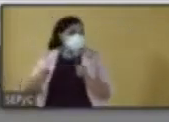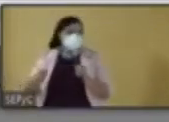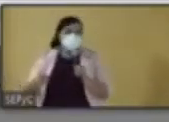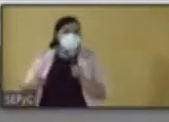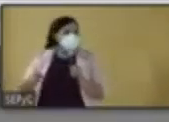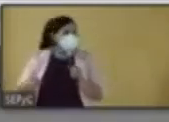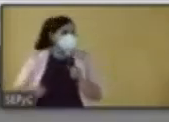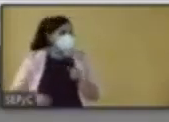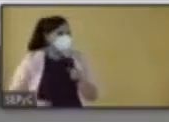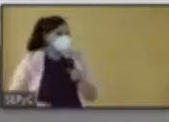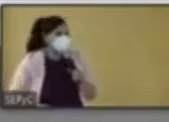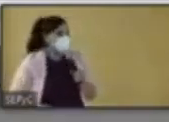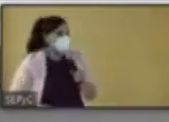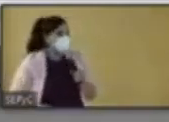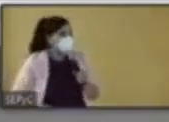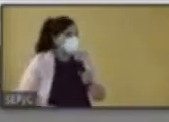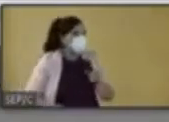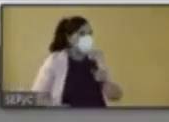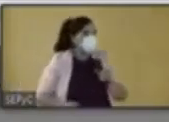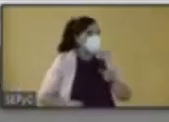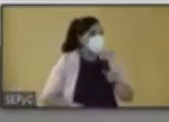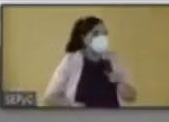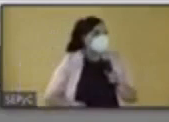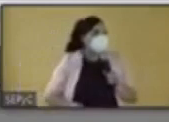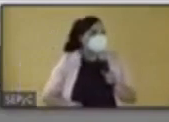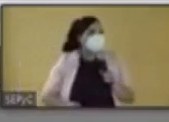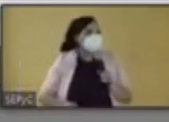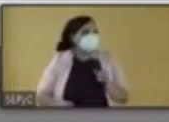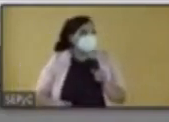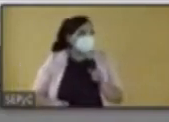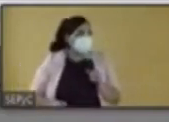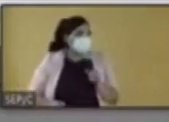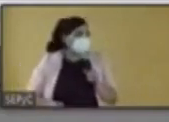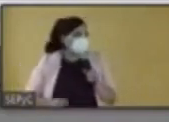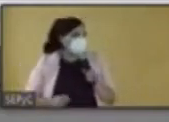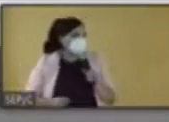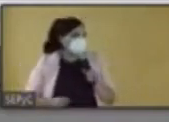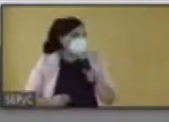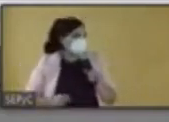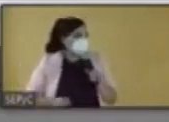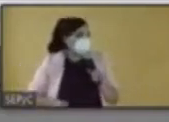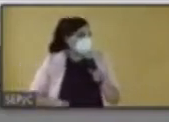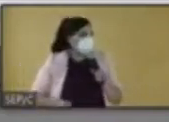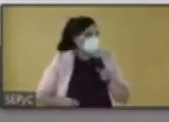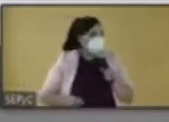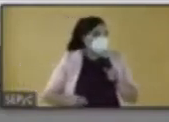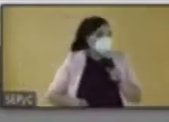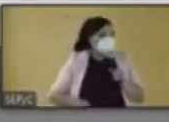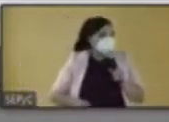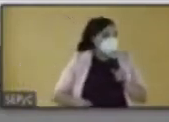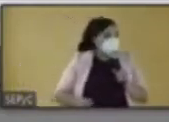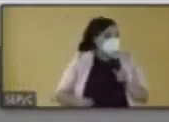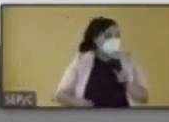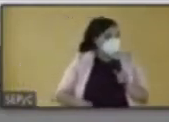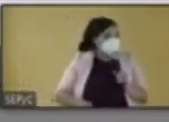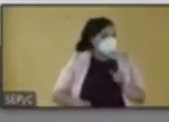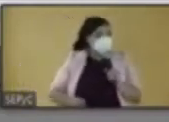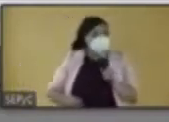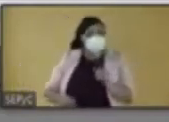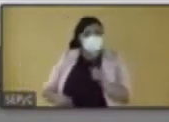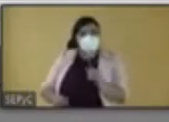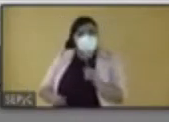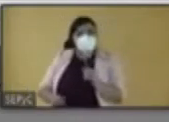encuentro prestando para la institución. Ponemos datos de identificación propiamente del empleo, como el teléfono,